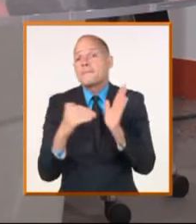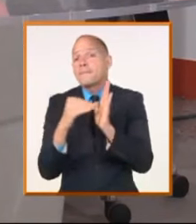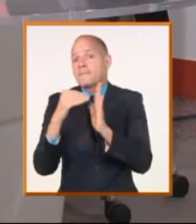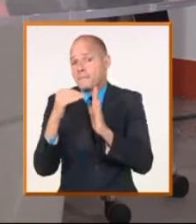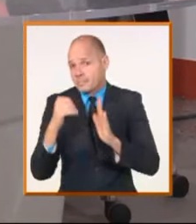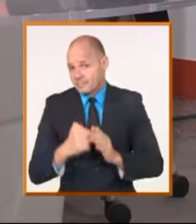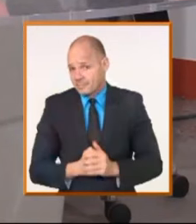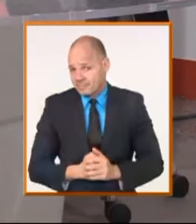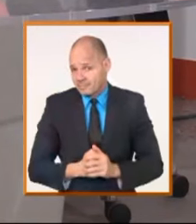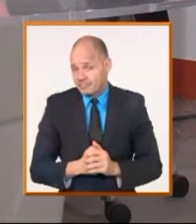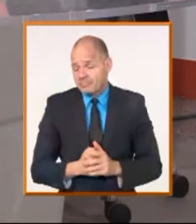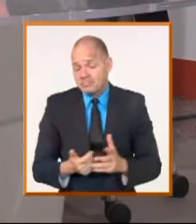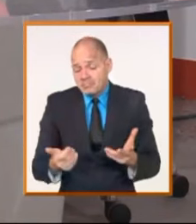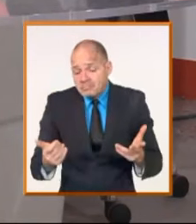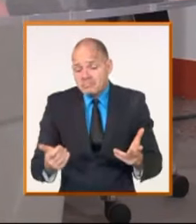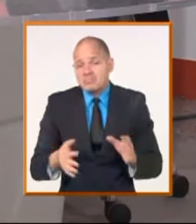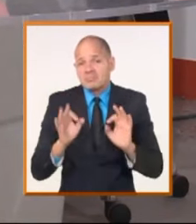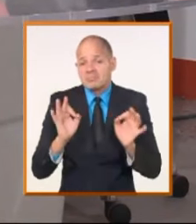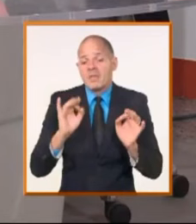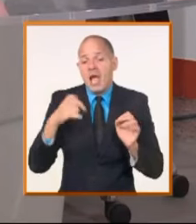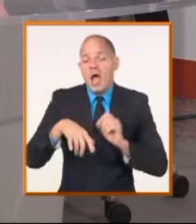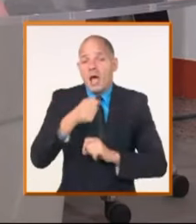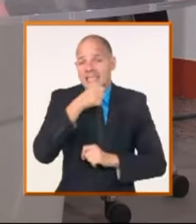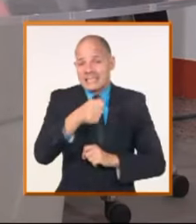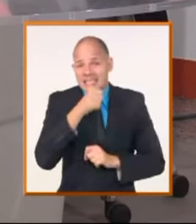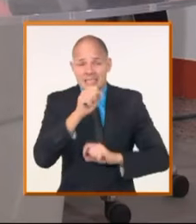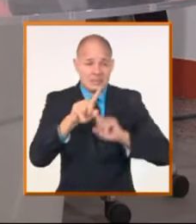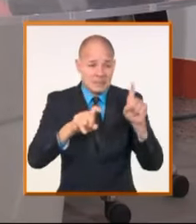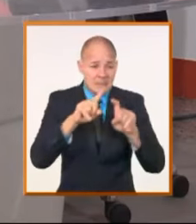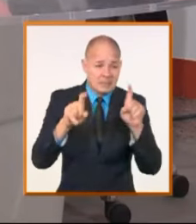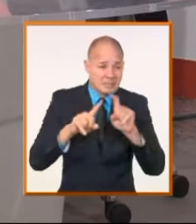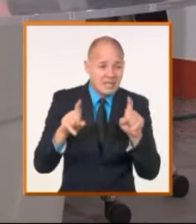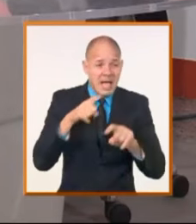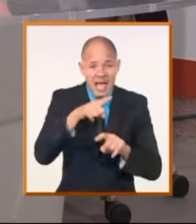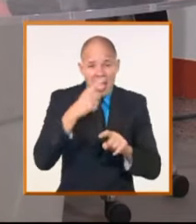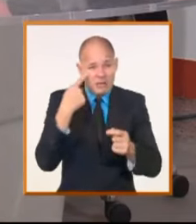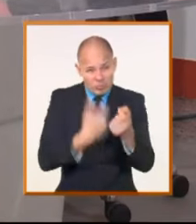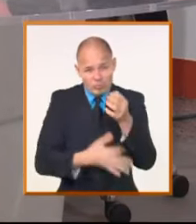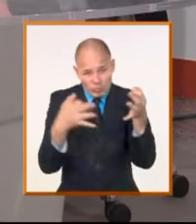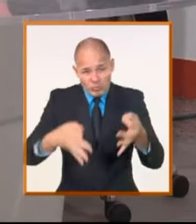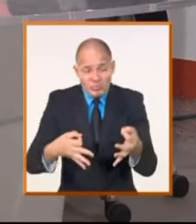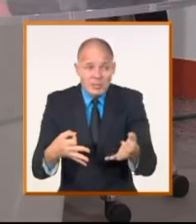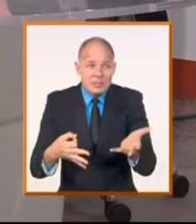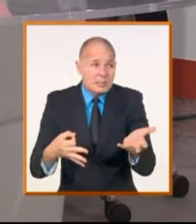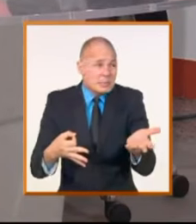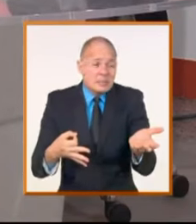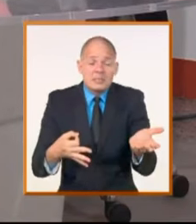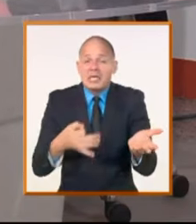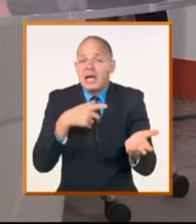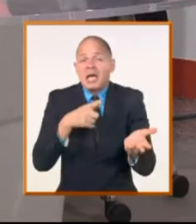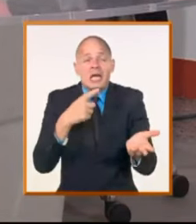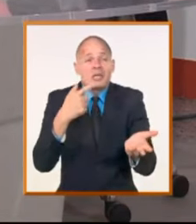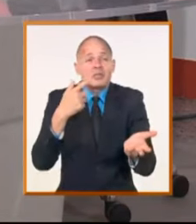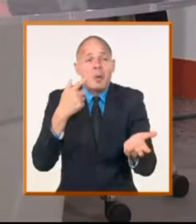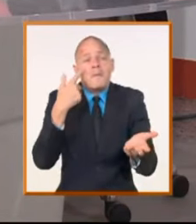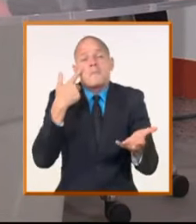montón de problemas y un problema que se puede estar produciendo en este contexto es que se puede estar sobrecorrigiendo para tratar de evitar el error que supuestamente